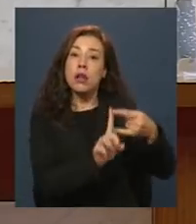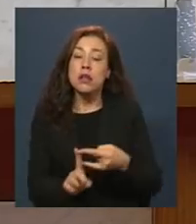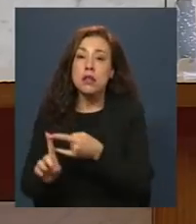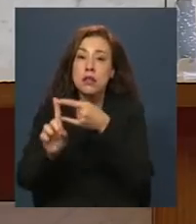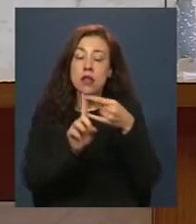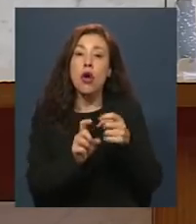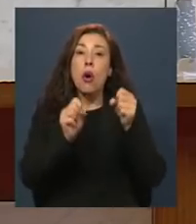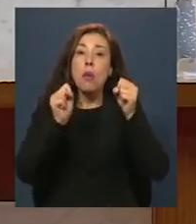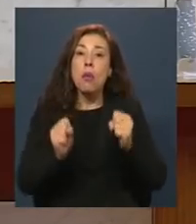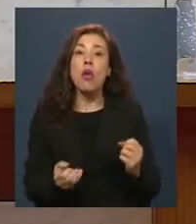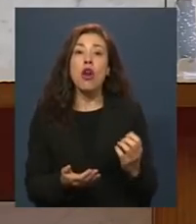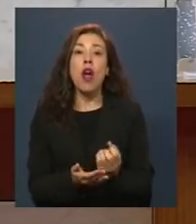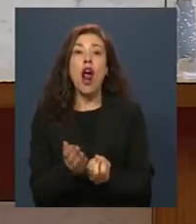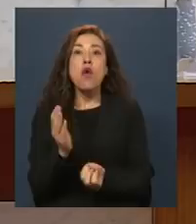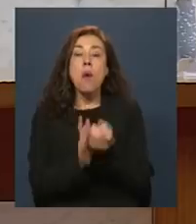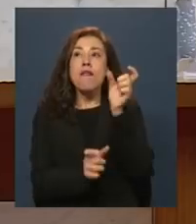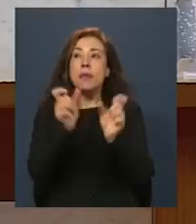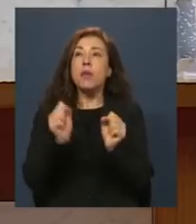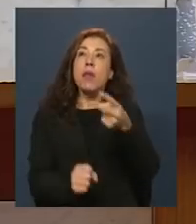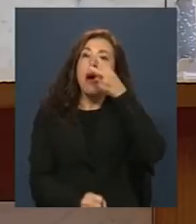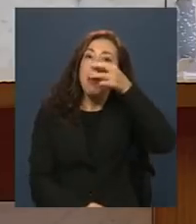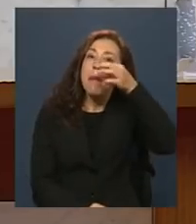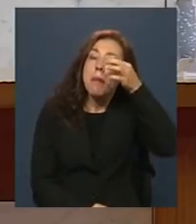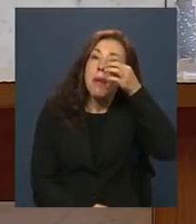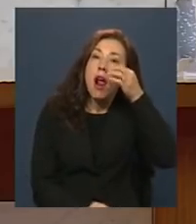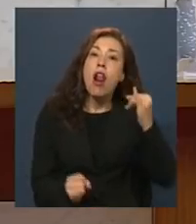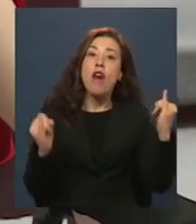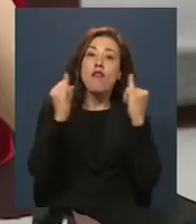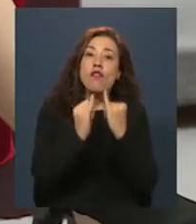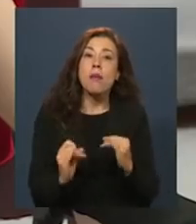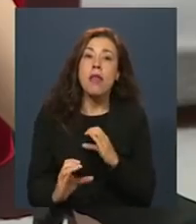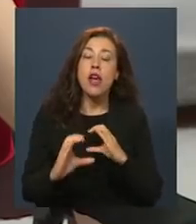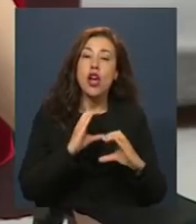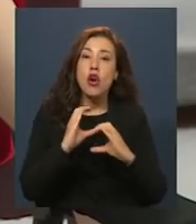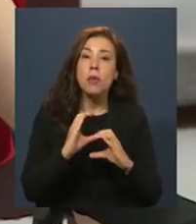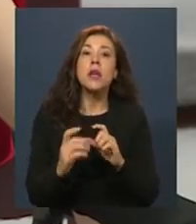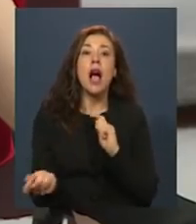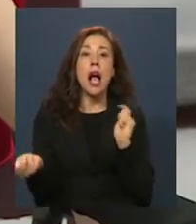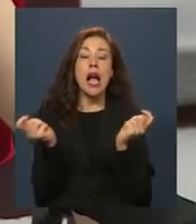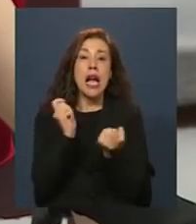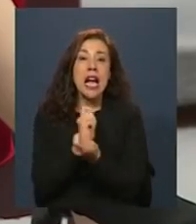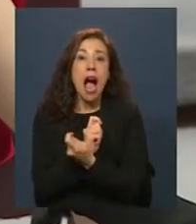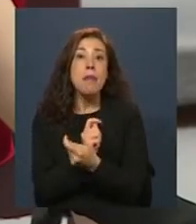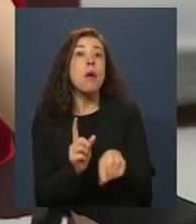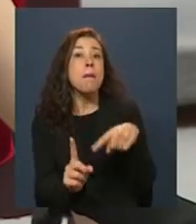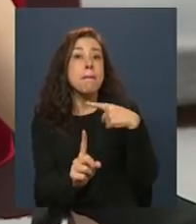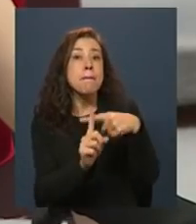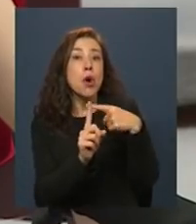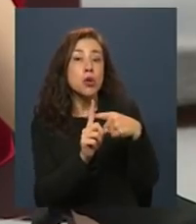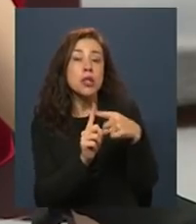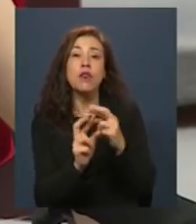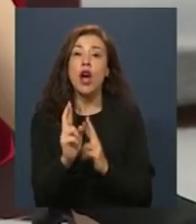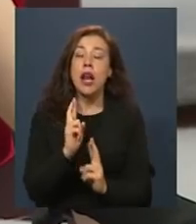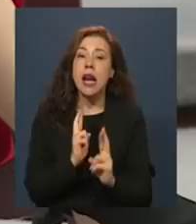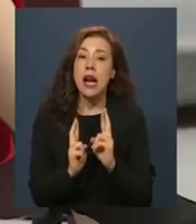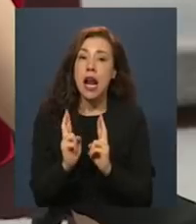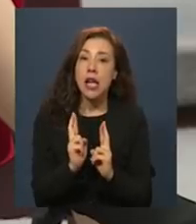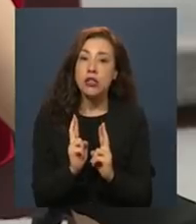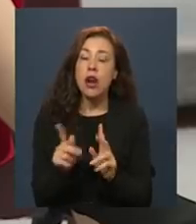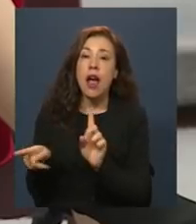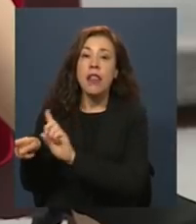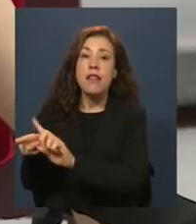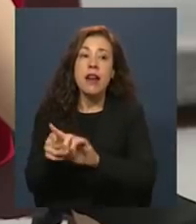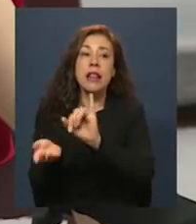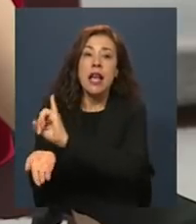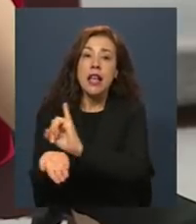y poder llegar a nuevas audiencias en circuitos de comunicación que cambiaron positivamente la relación entre las